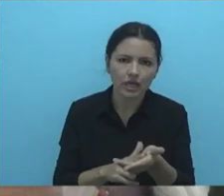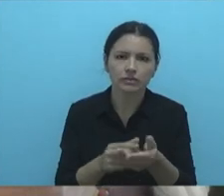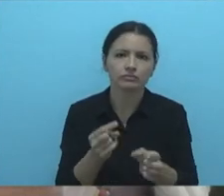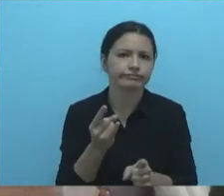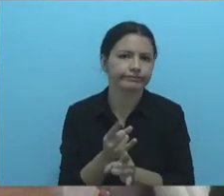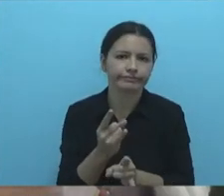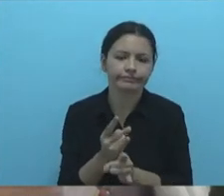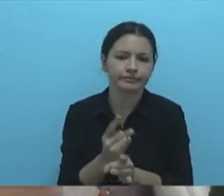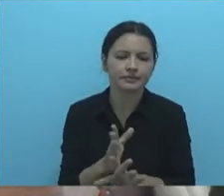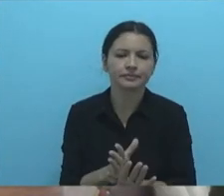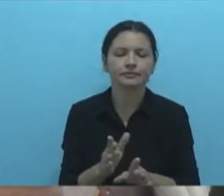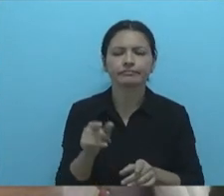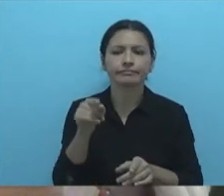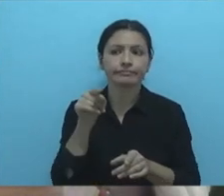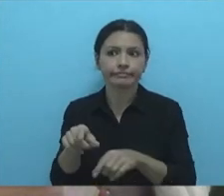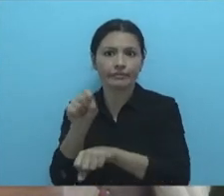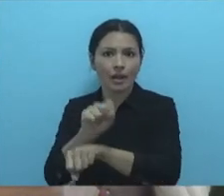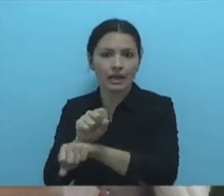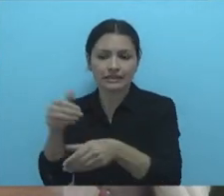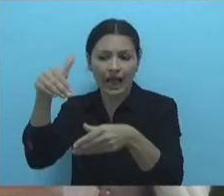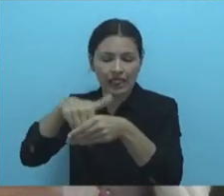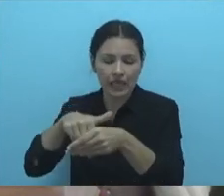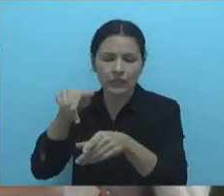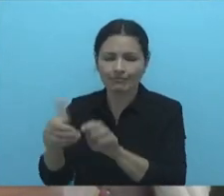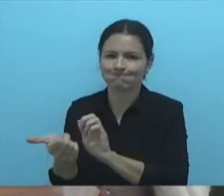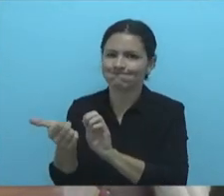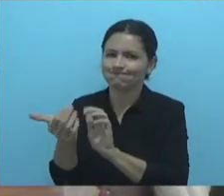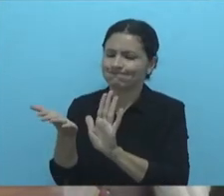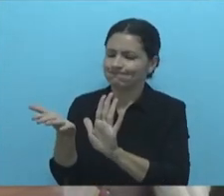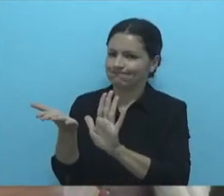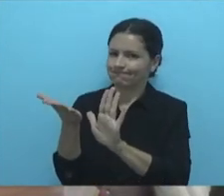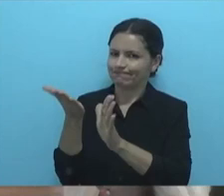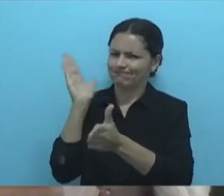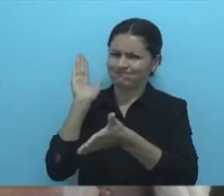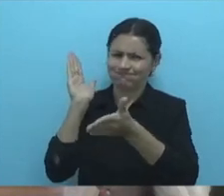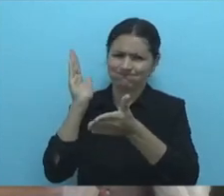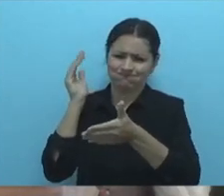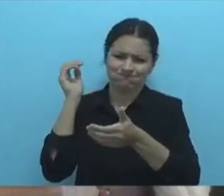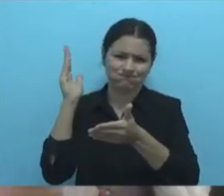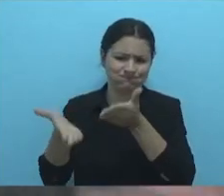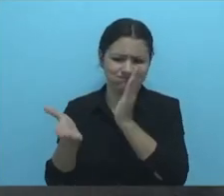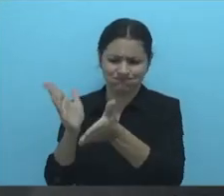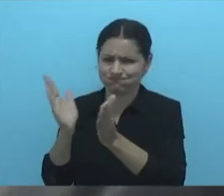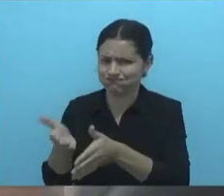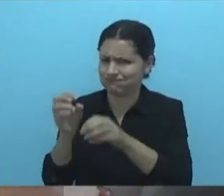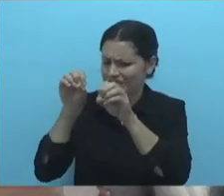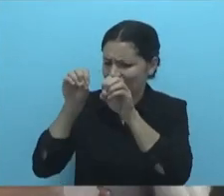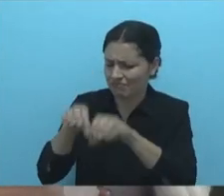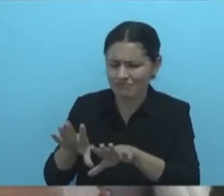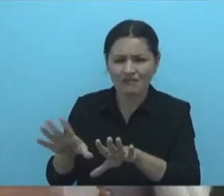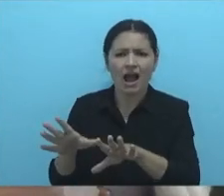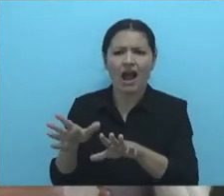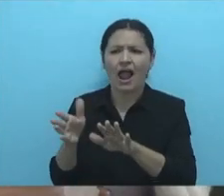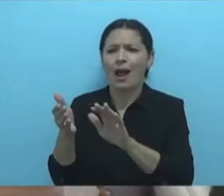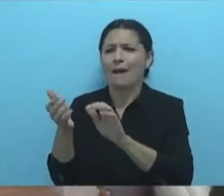de libertad sufrieron todo tipo de vejaciones y tormentos fueron sometidas a